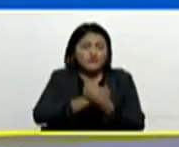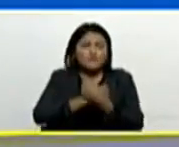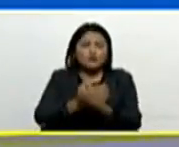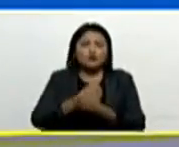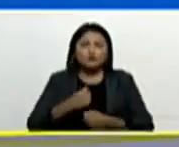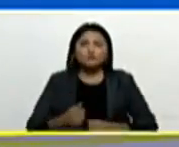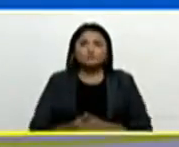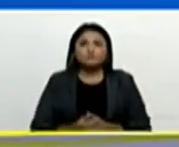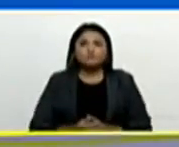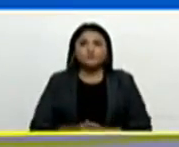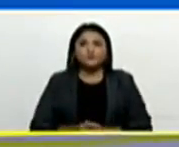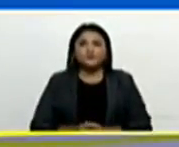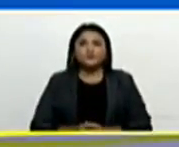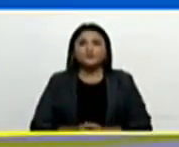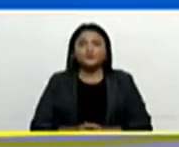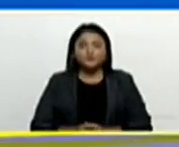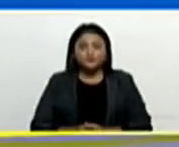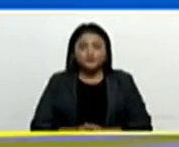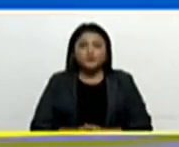Antes que